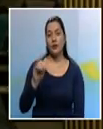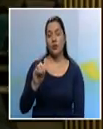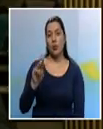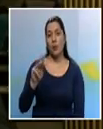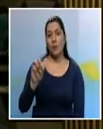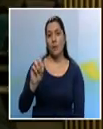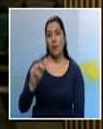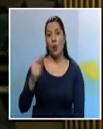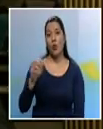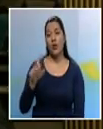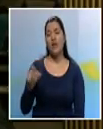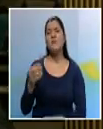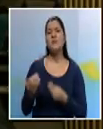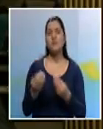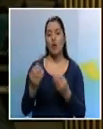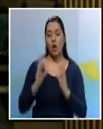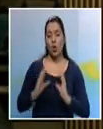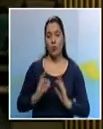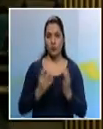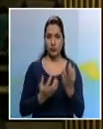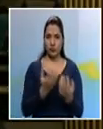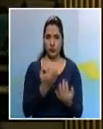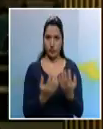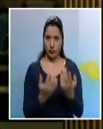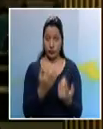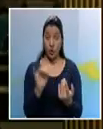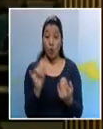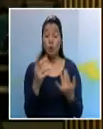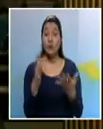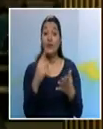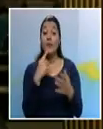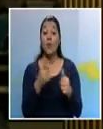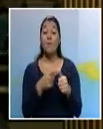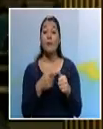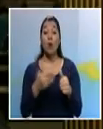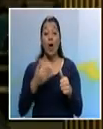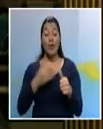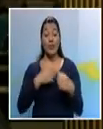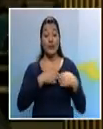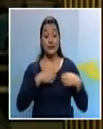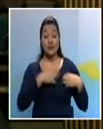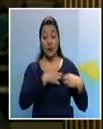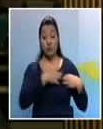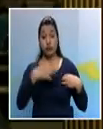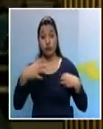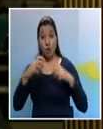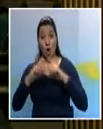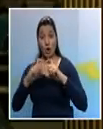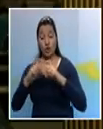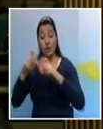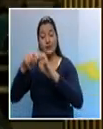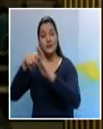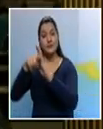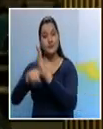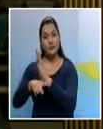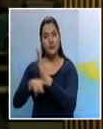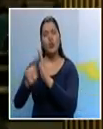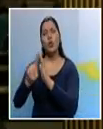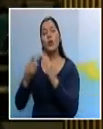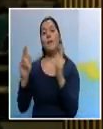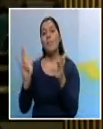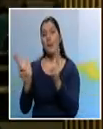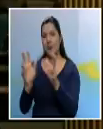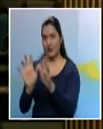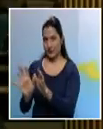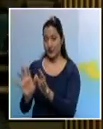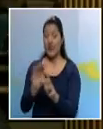proceso de cremación. Como dijimos anteriormente, su corazón será sepultado en Palmares y las